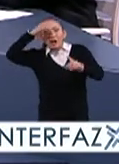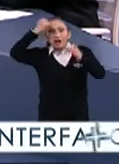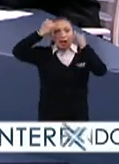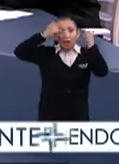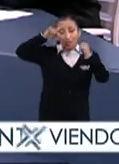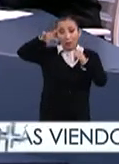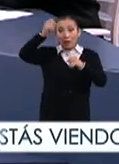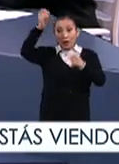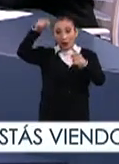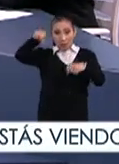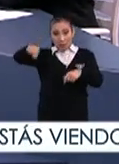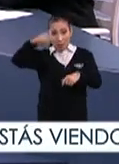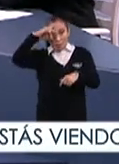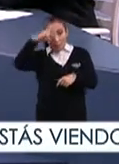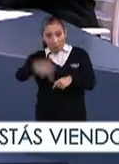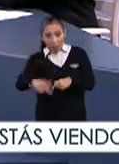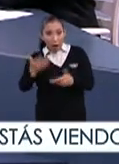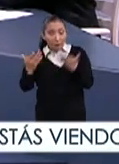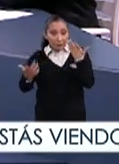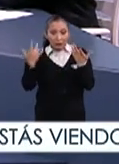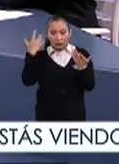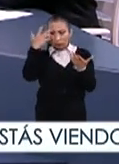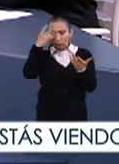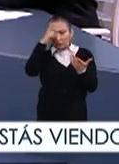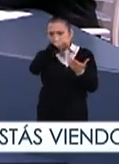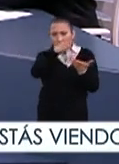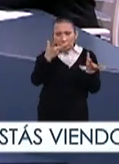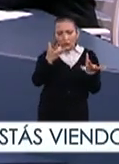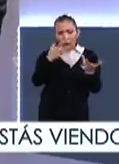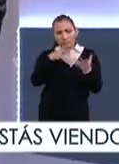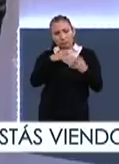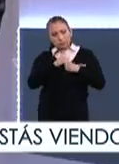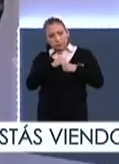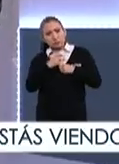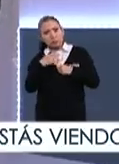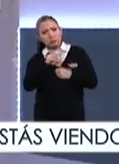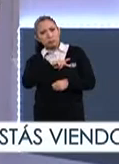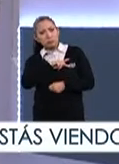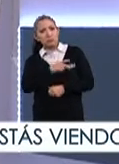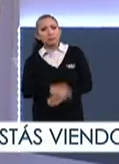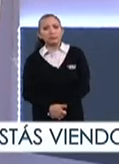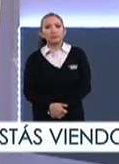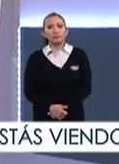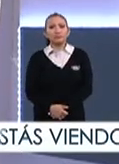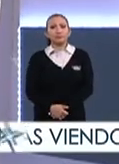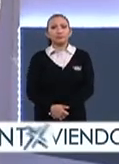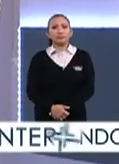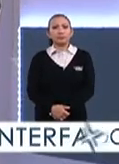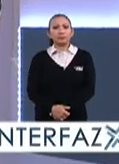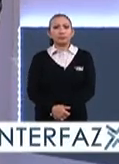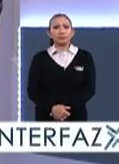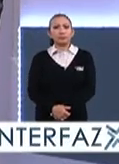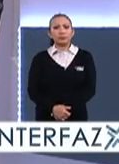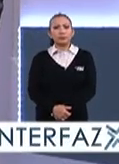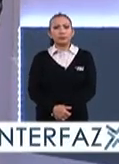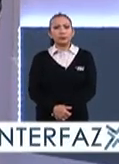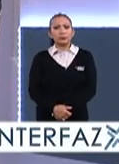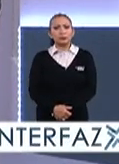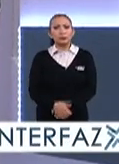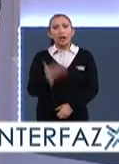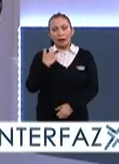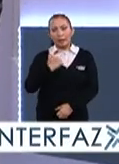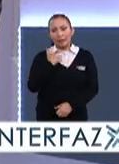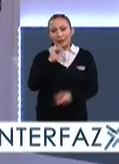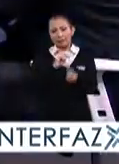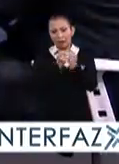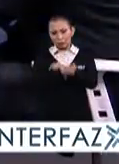que incluso para los mismos mexicanos a veces es complejo asumirla como tal? Bueno, aprovechando la